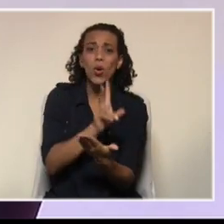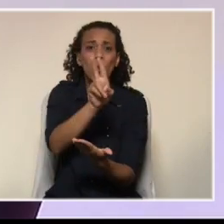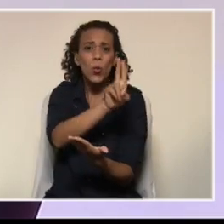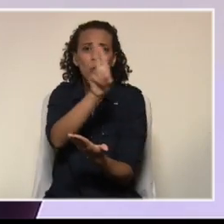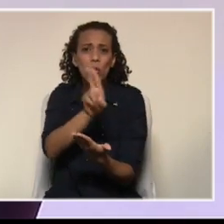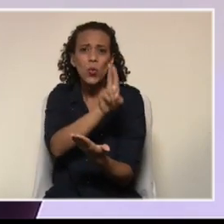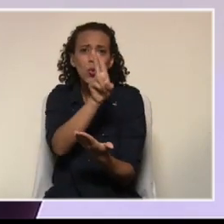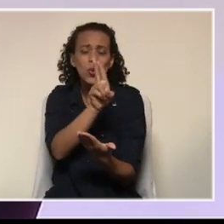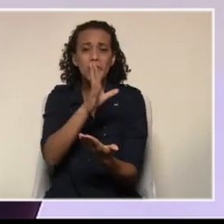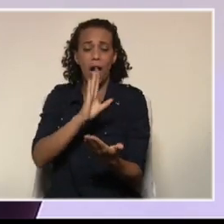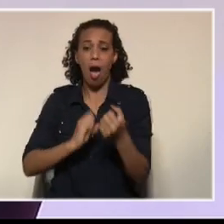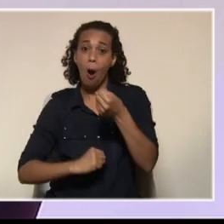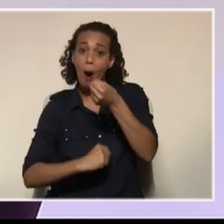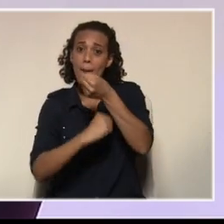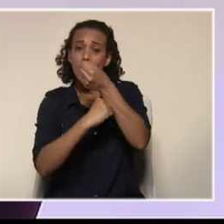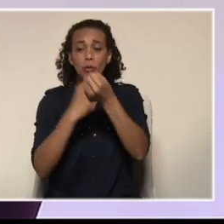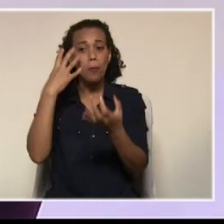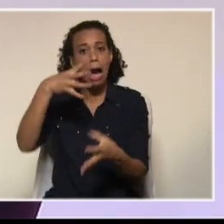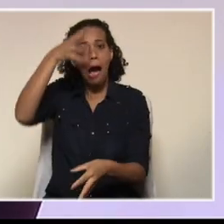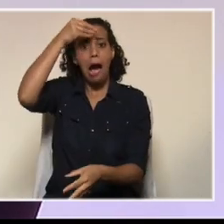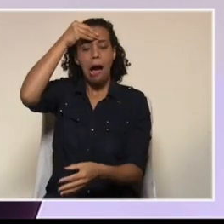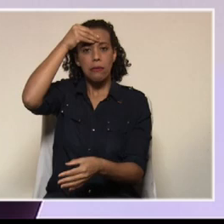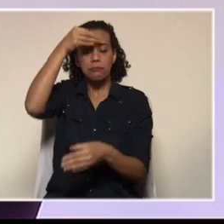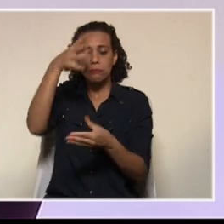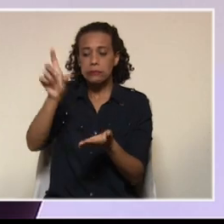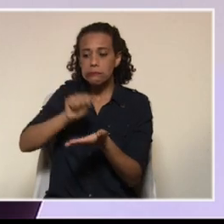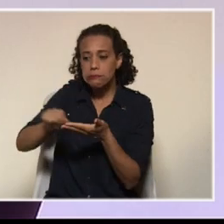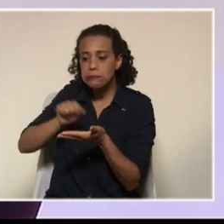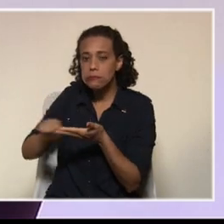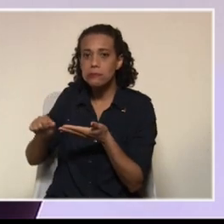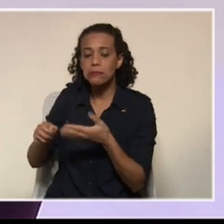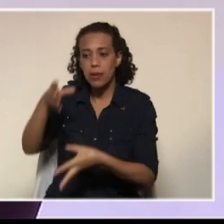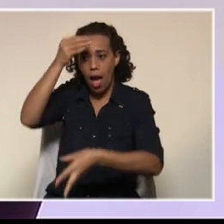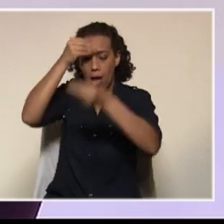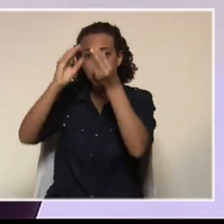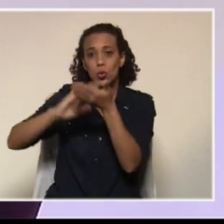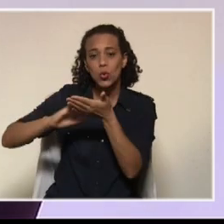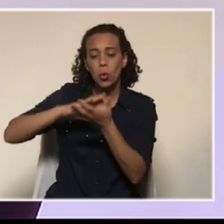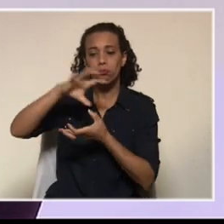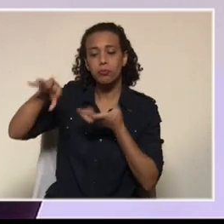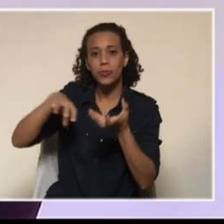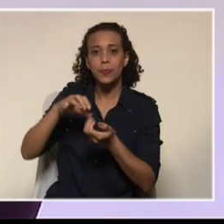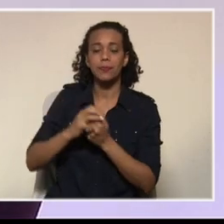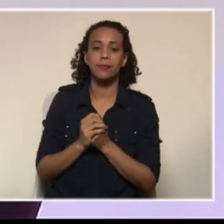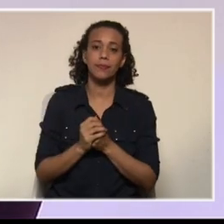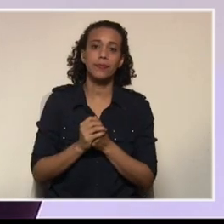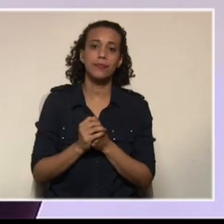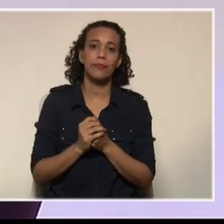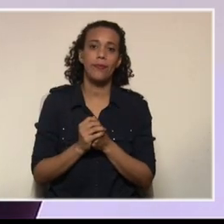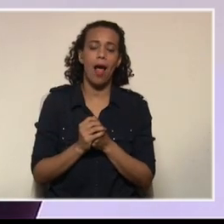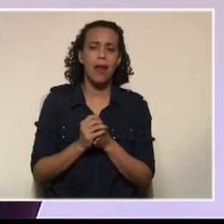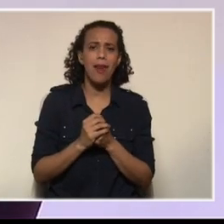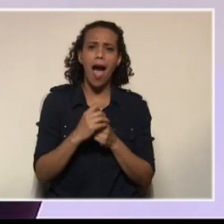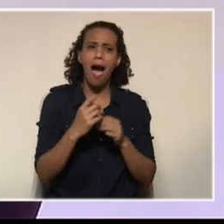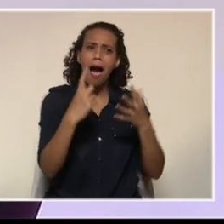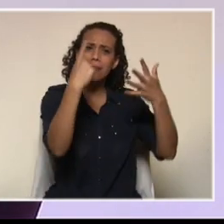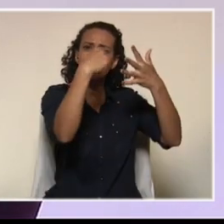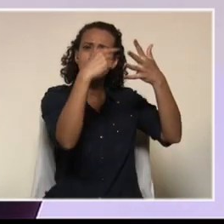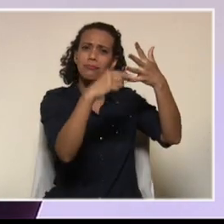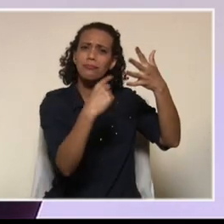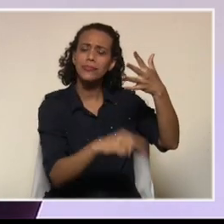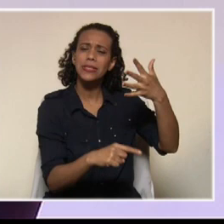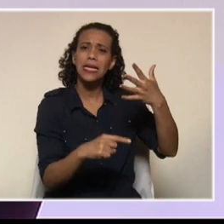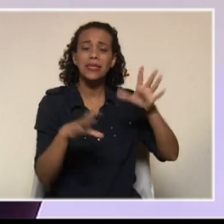utilizar de soporte para el proceso de enseñanza y aprendizaje. La característica